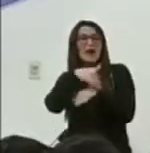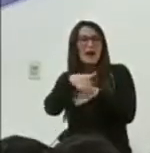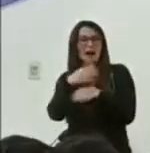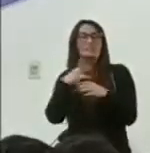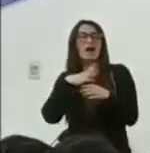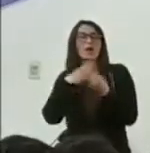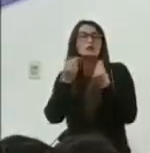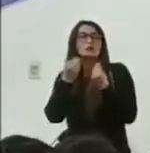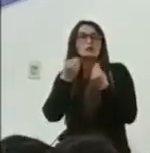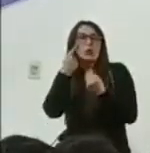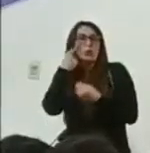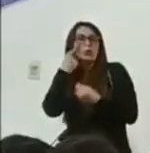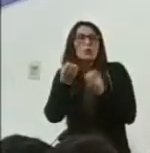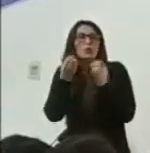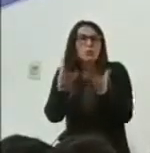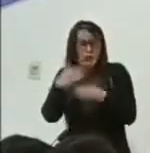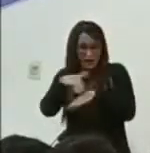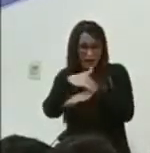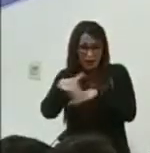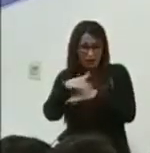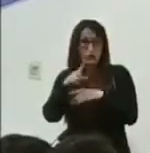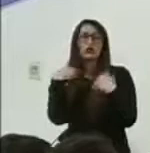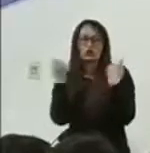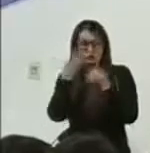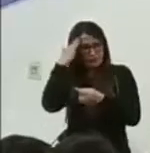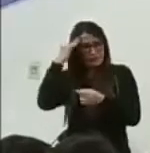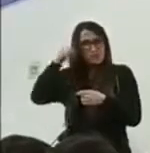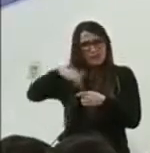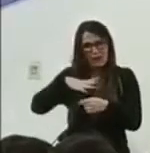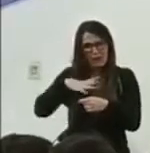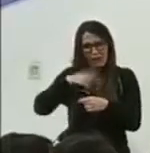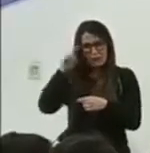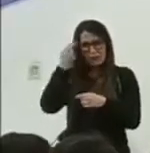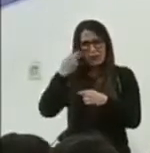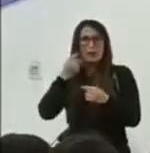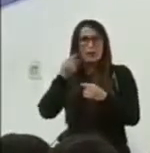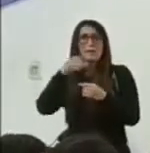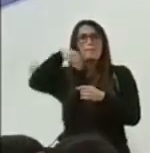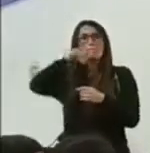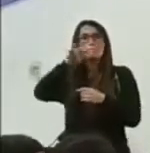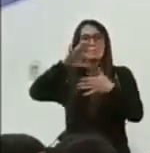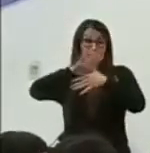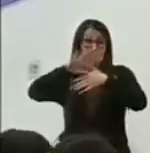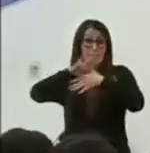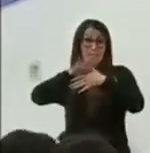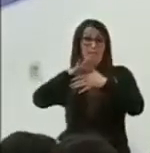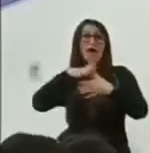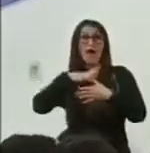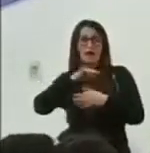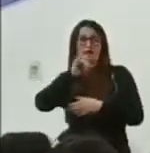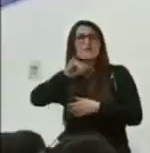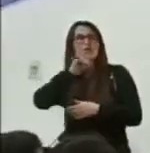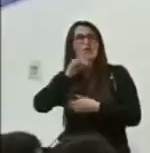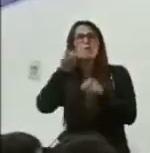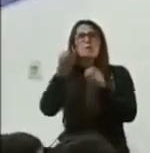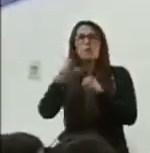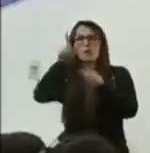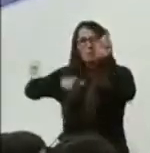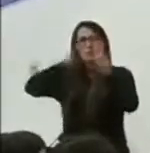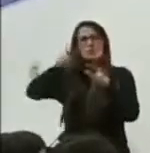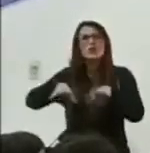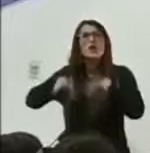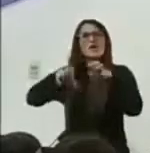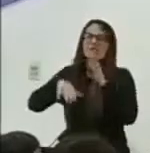son complejas. Y nosotros en Uruguay sabemos que son complejas porque el MIDE sacó un informe excelente que da cuenta de